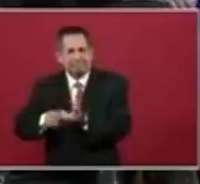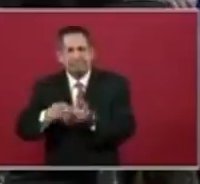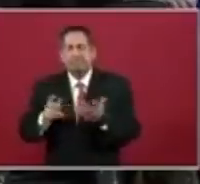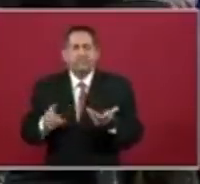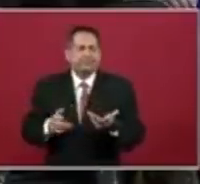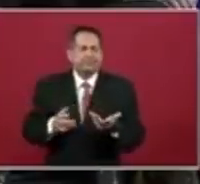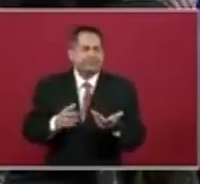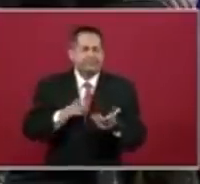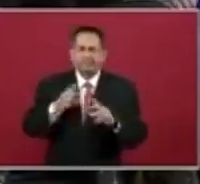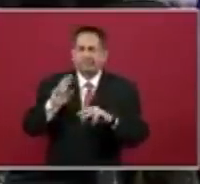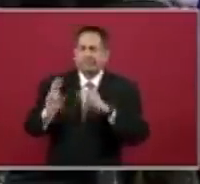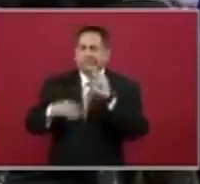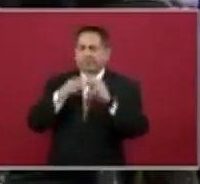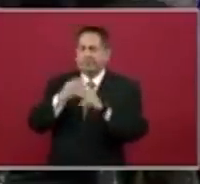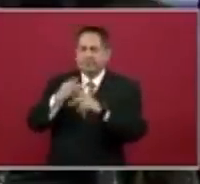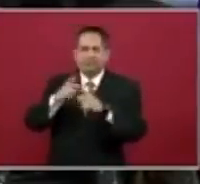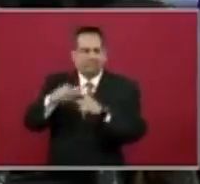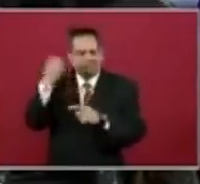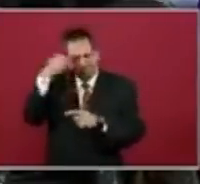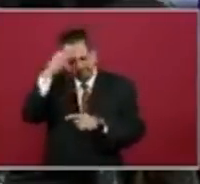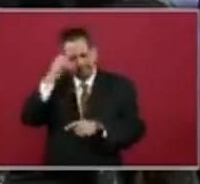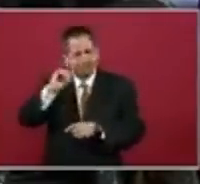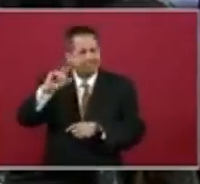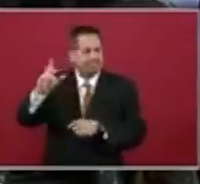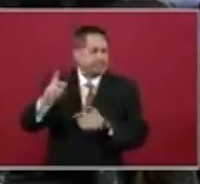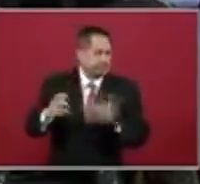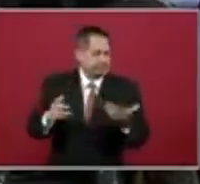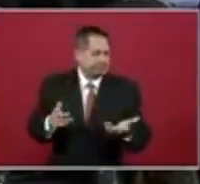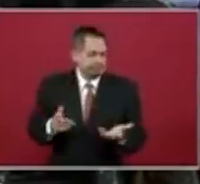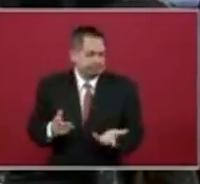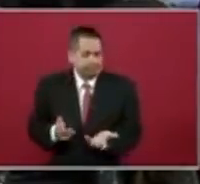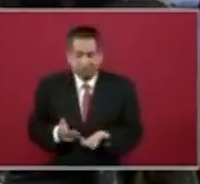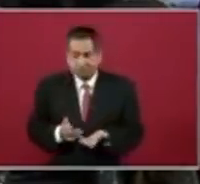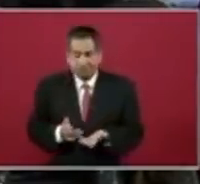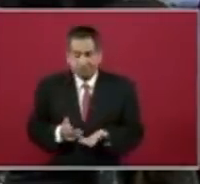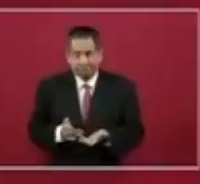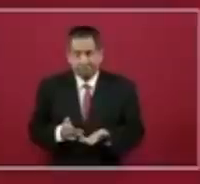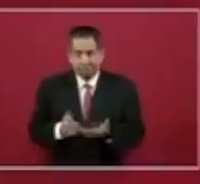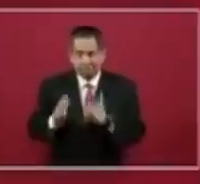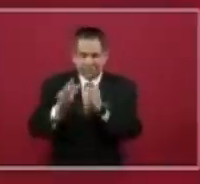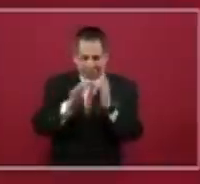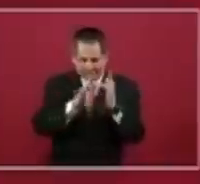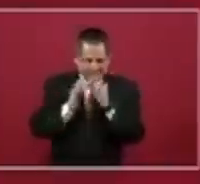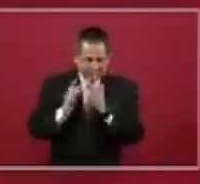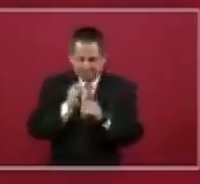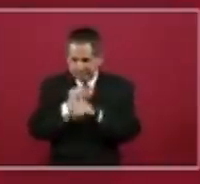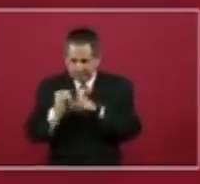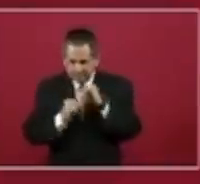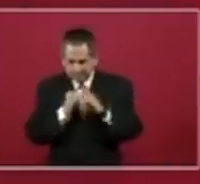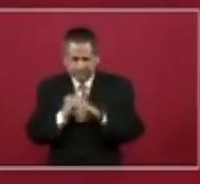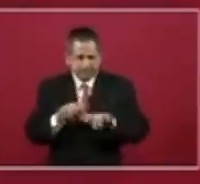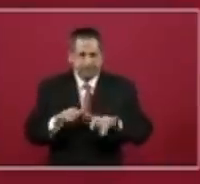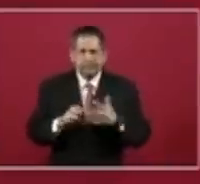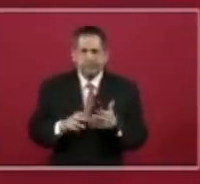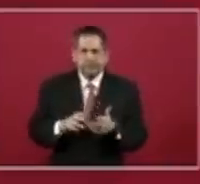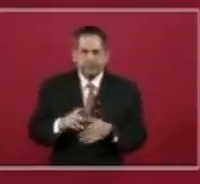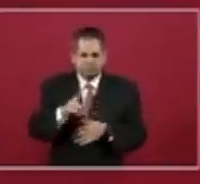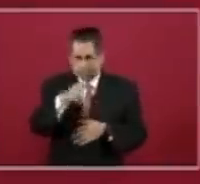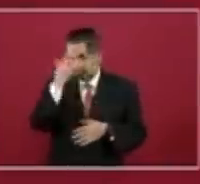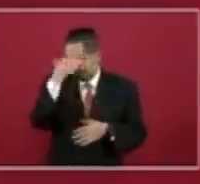mundo, expertos, especialistas, ¿no?, en redes sociales. Ya ven cómo